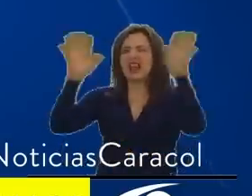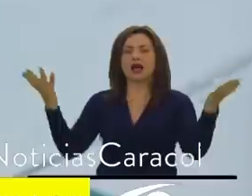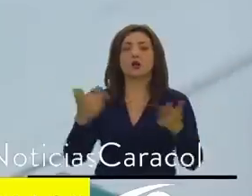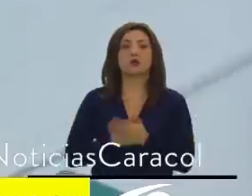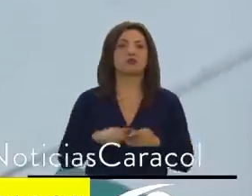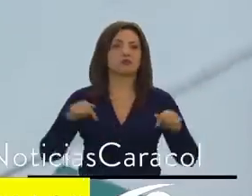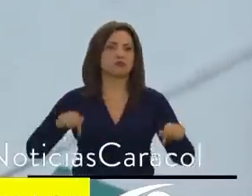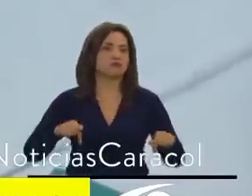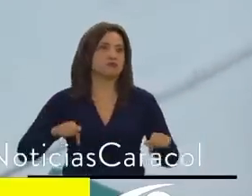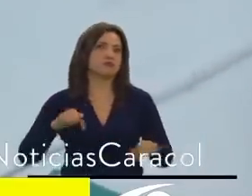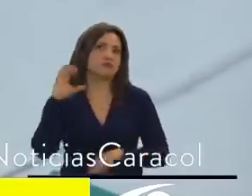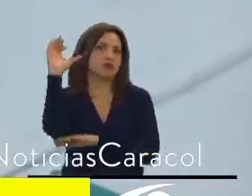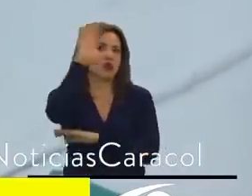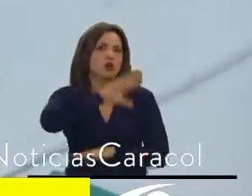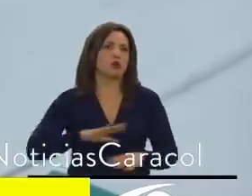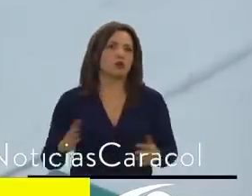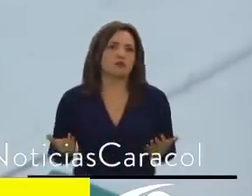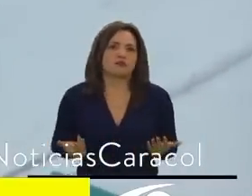país donde,